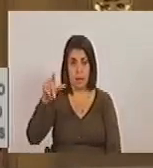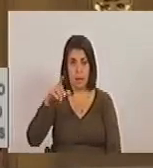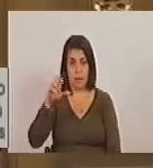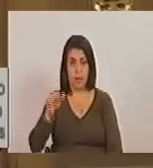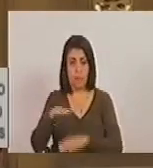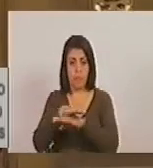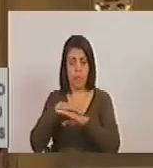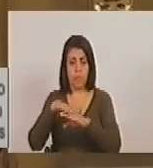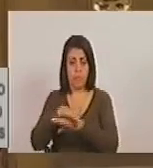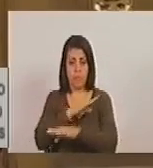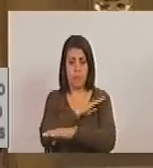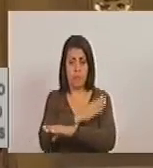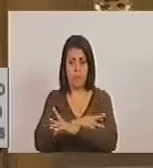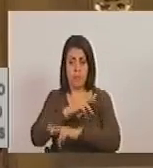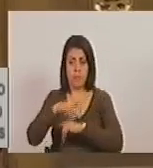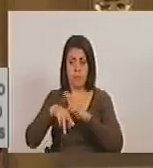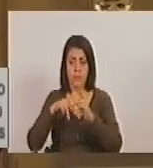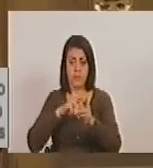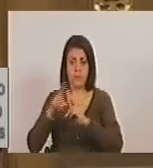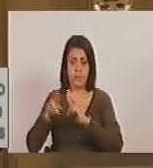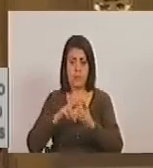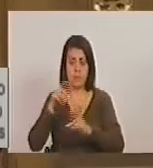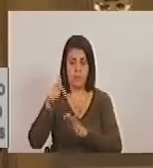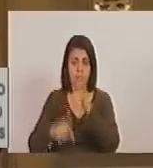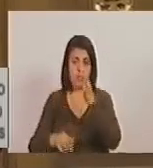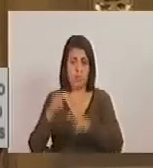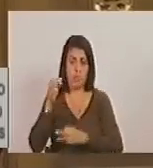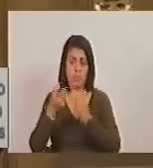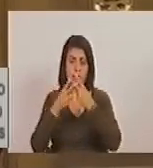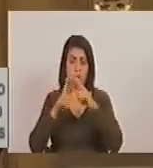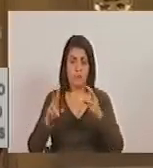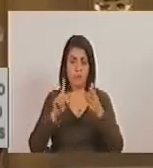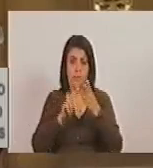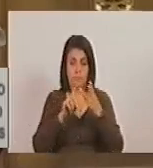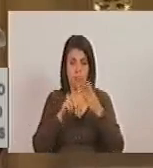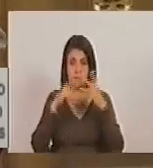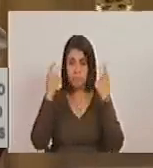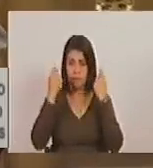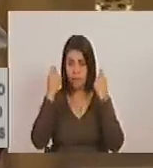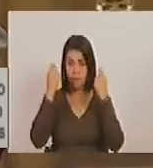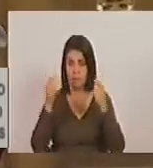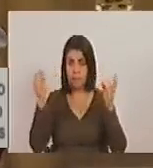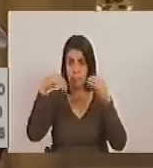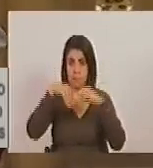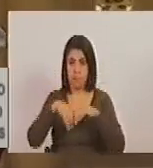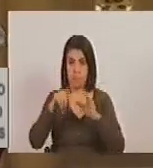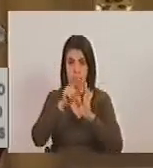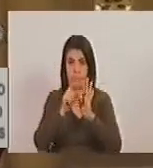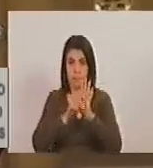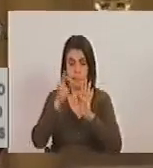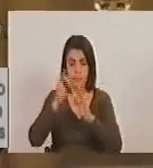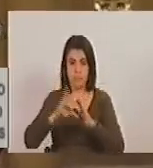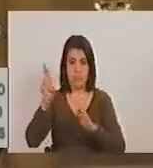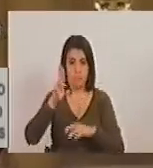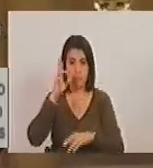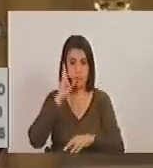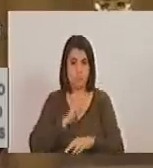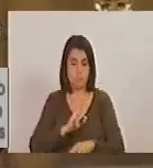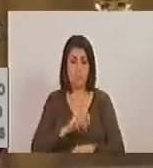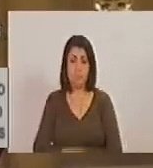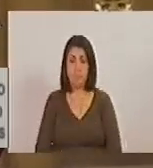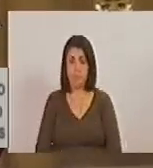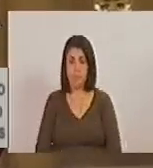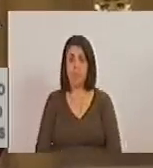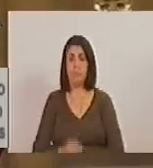ministro del Poder Popular para Relaciones Interior, Justicia y Paz. Tercero, publicar el presente acuerdo en la Gaceta Oficial de la República Bolivariana de